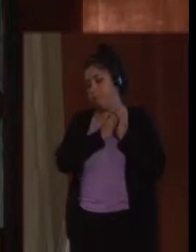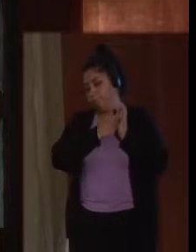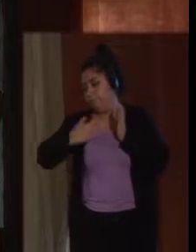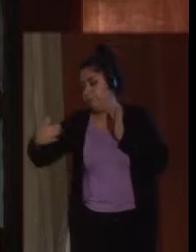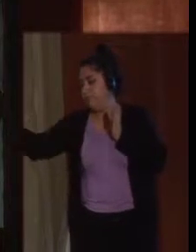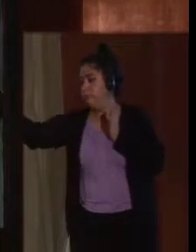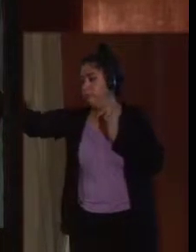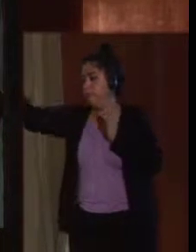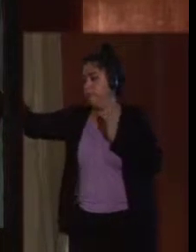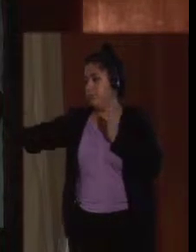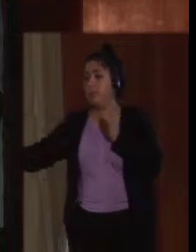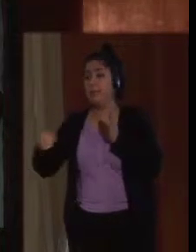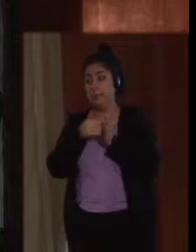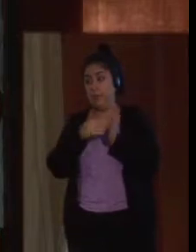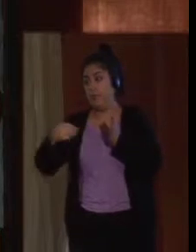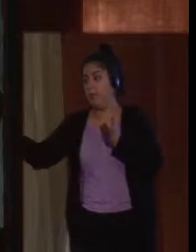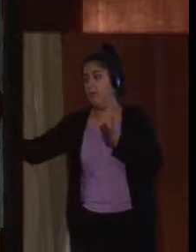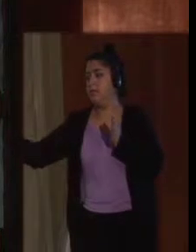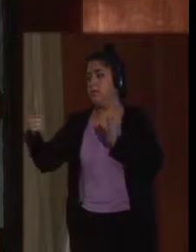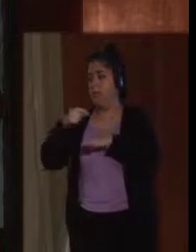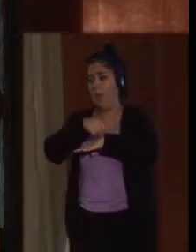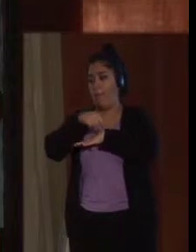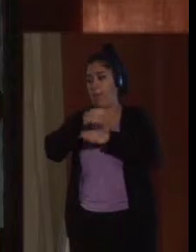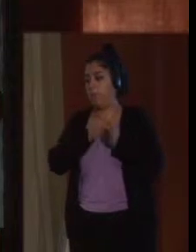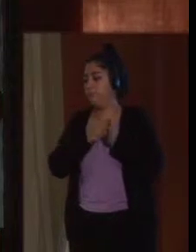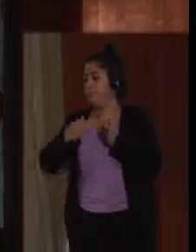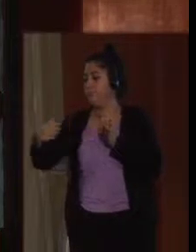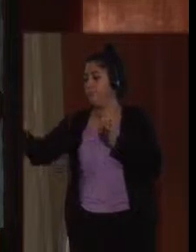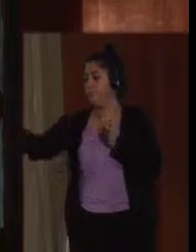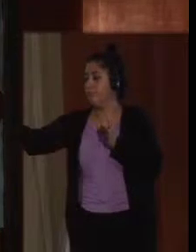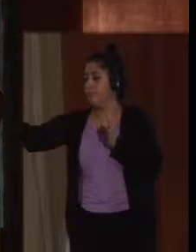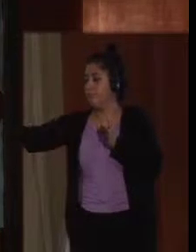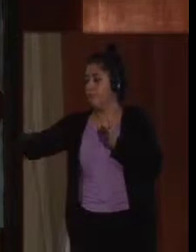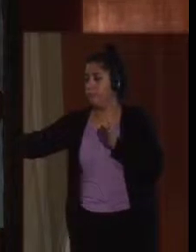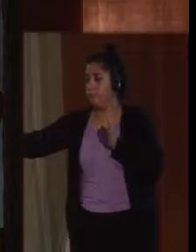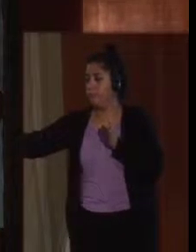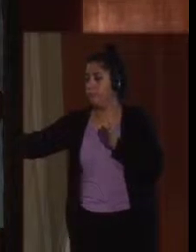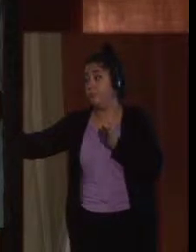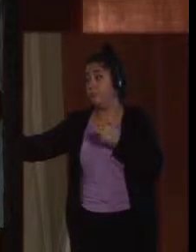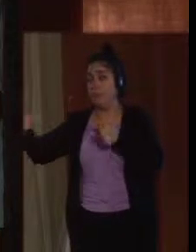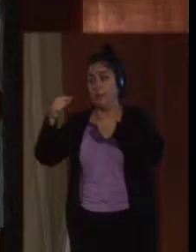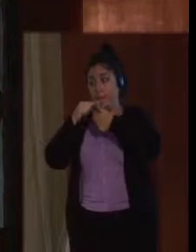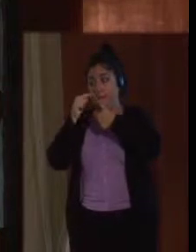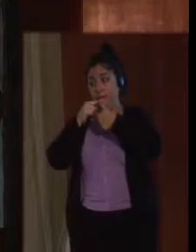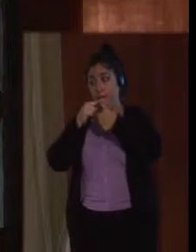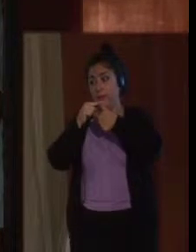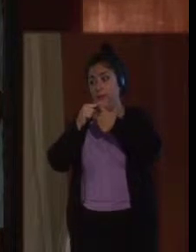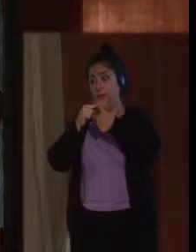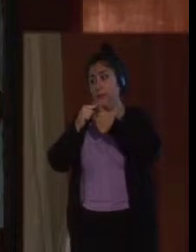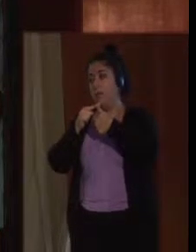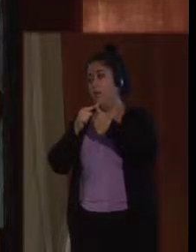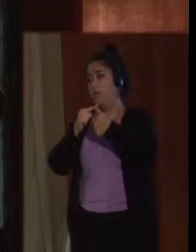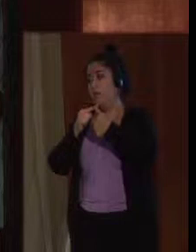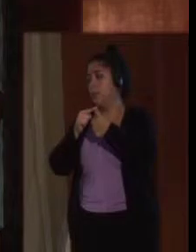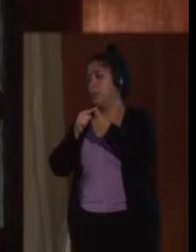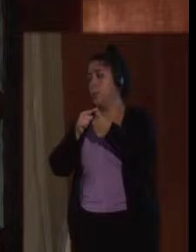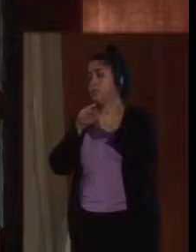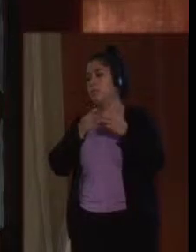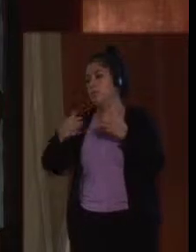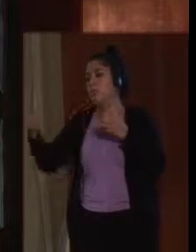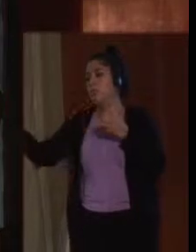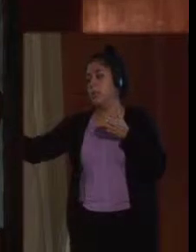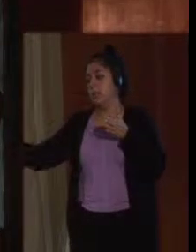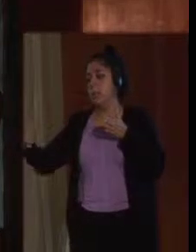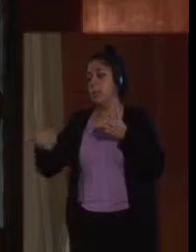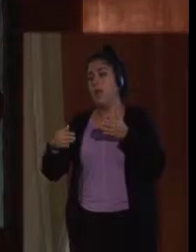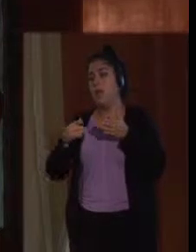definición de los costos, la metodología costo-beneficio y el desarrollo de casos.